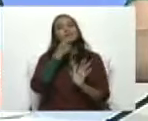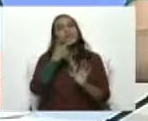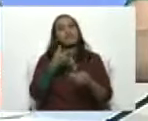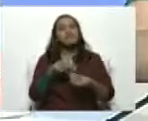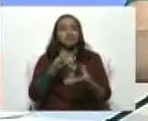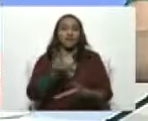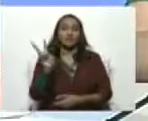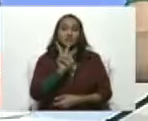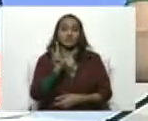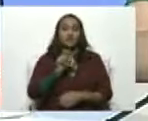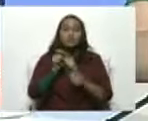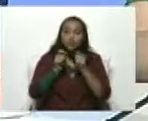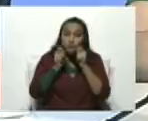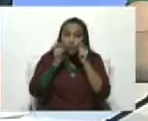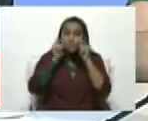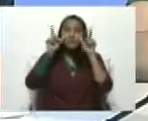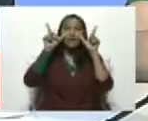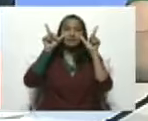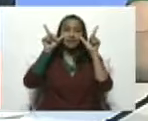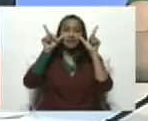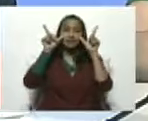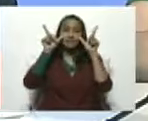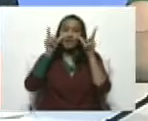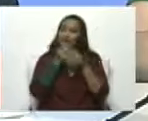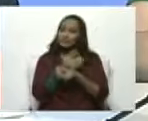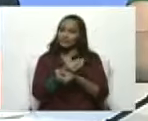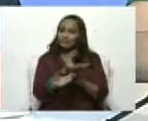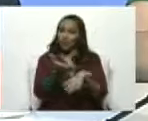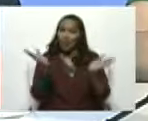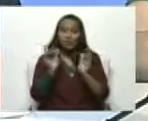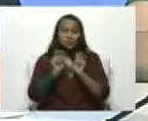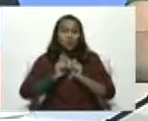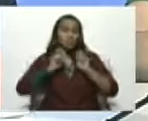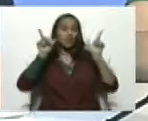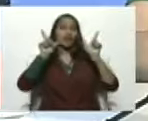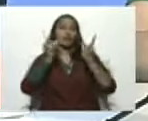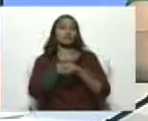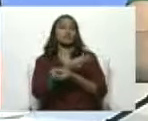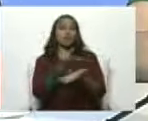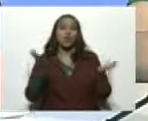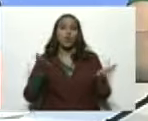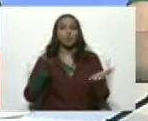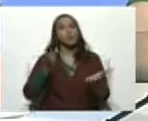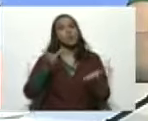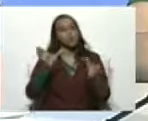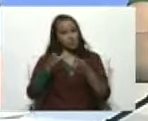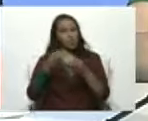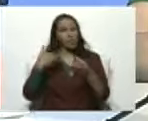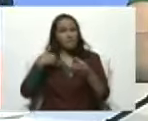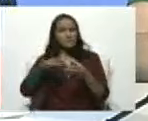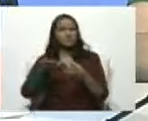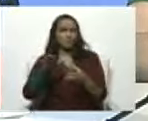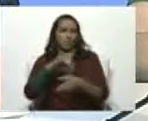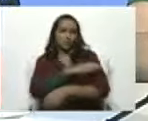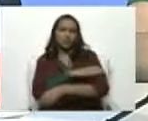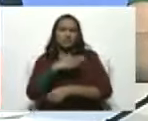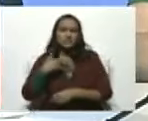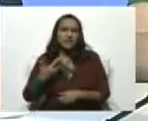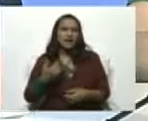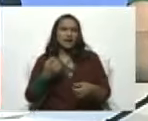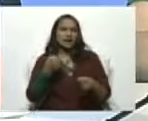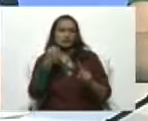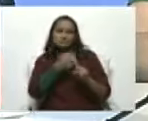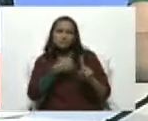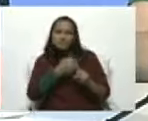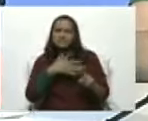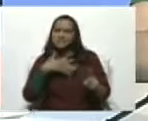dar una sorpresa a todos aquellos que piden violencia, que piden guarimba, que andan